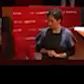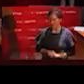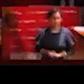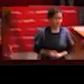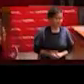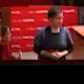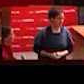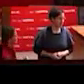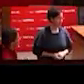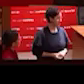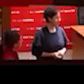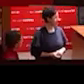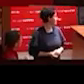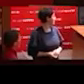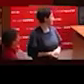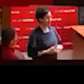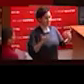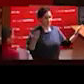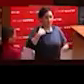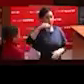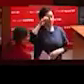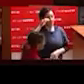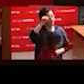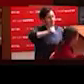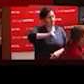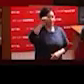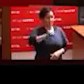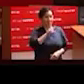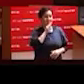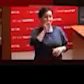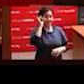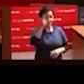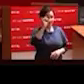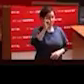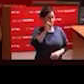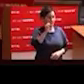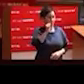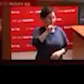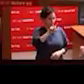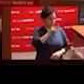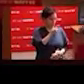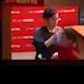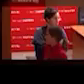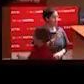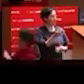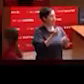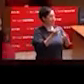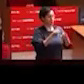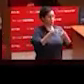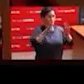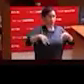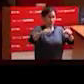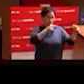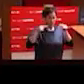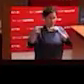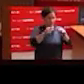grupo que estaba oyéndole ahora y después de la intervención de Álvaro a lo largo de la jornada y y de la última y del último debate